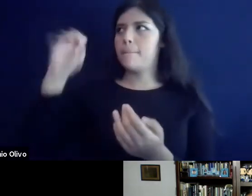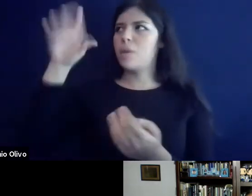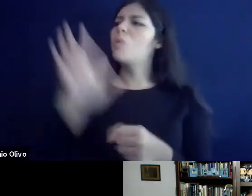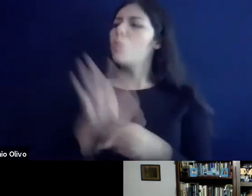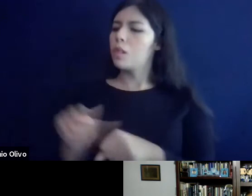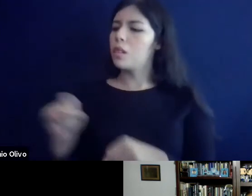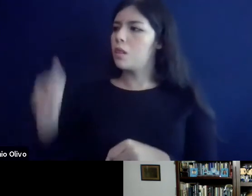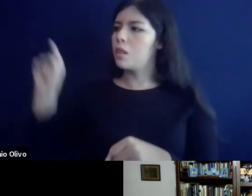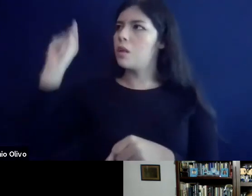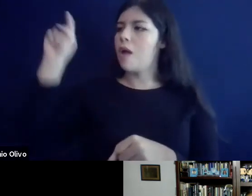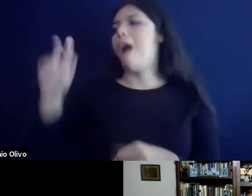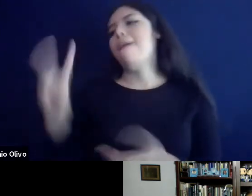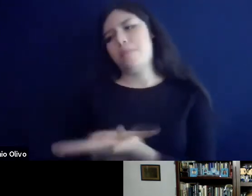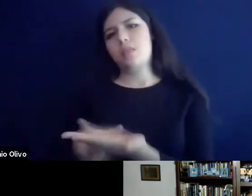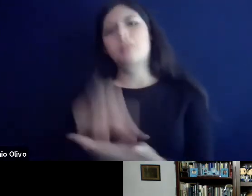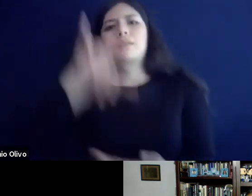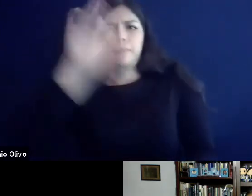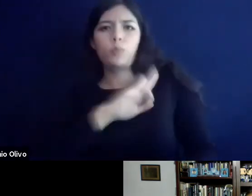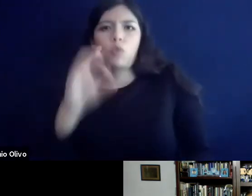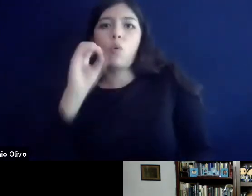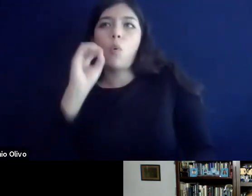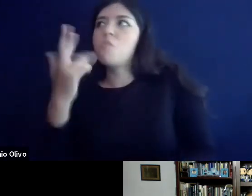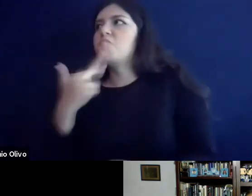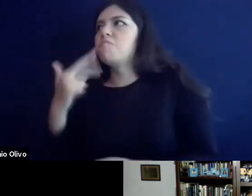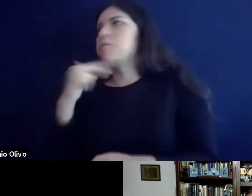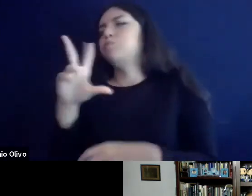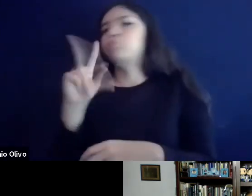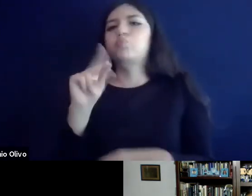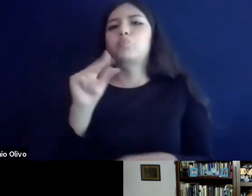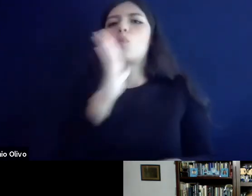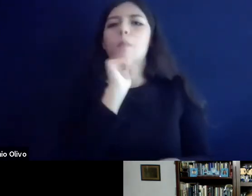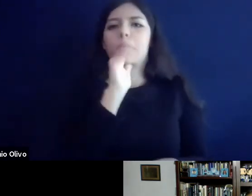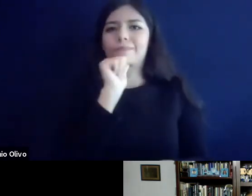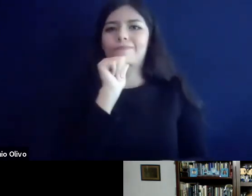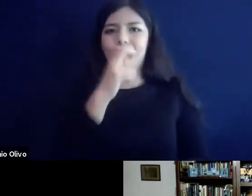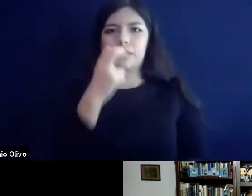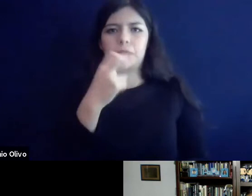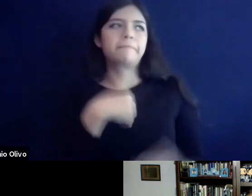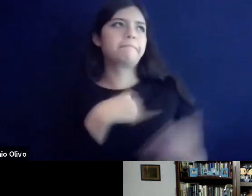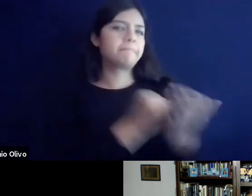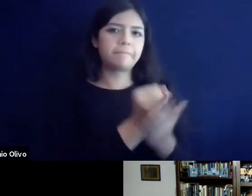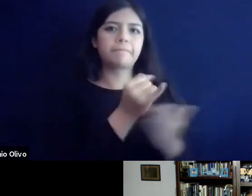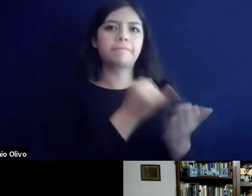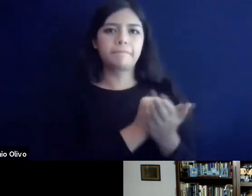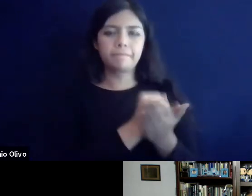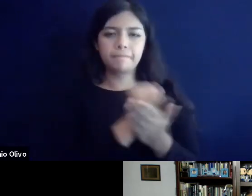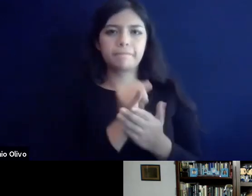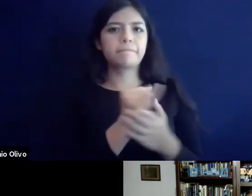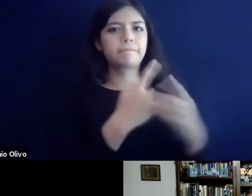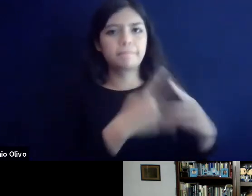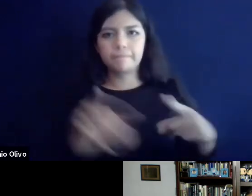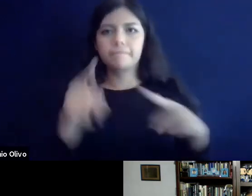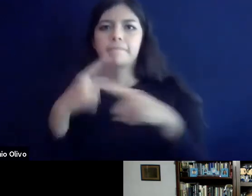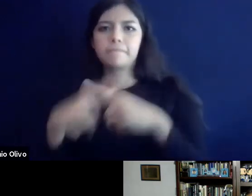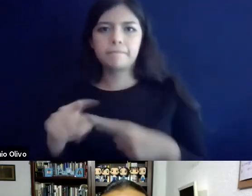ahora que en la Universidad Virtual apoyó este proyecto de arte y cultura es que generas, yo busqué